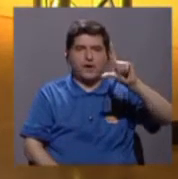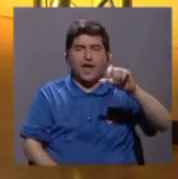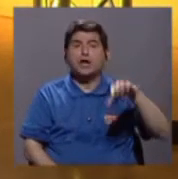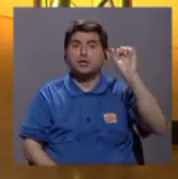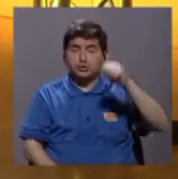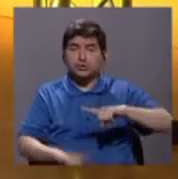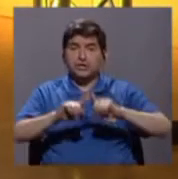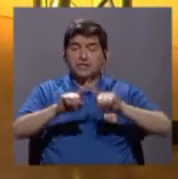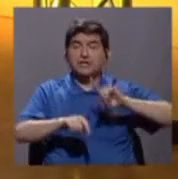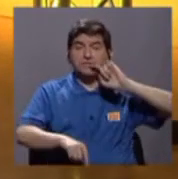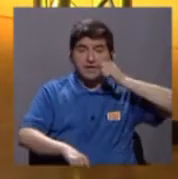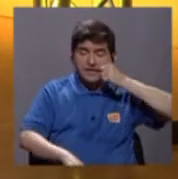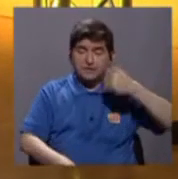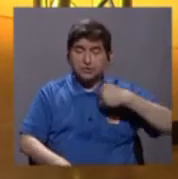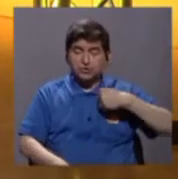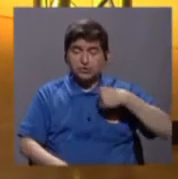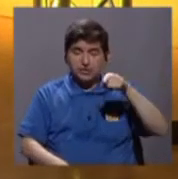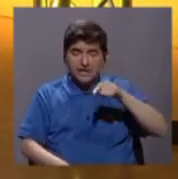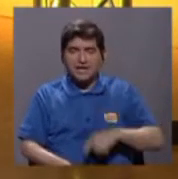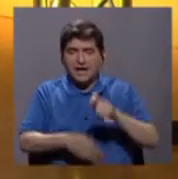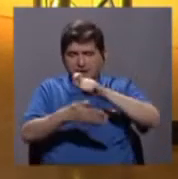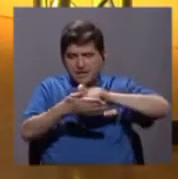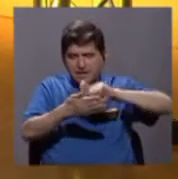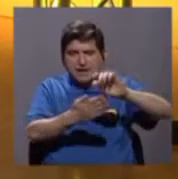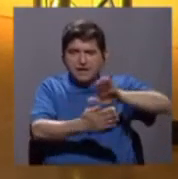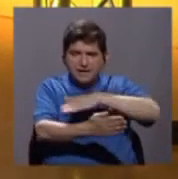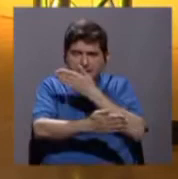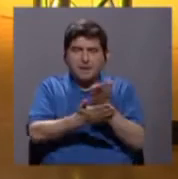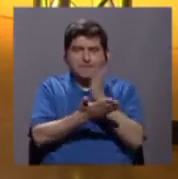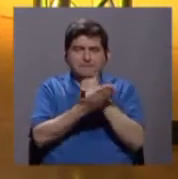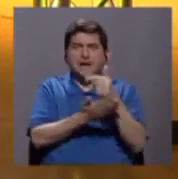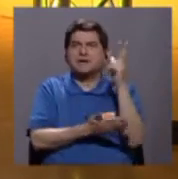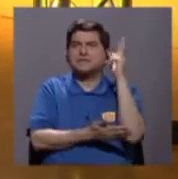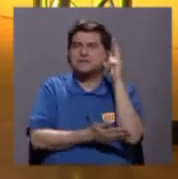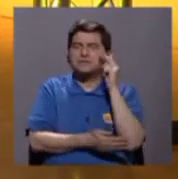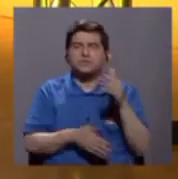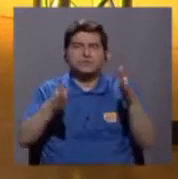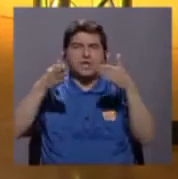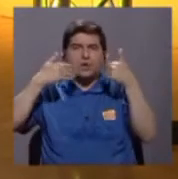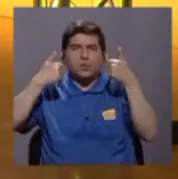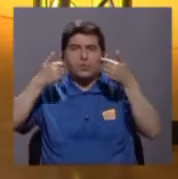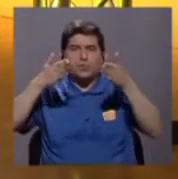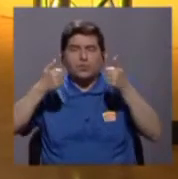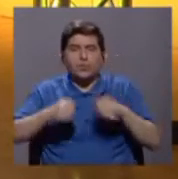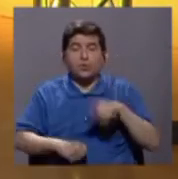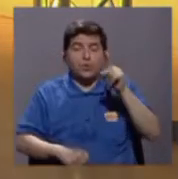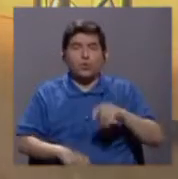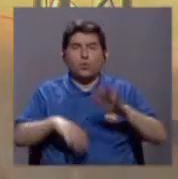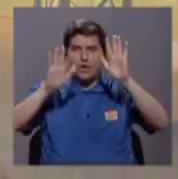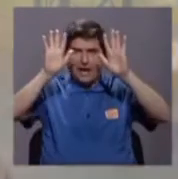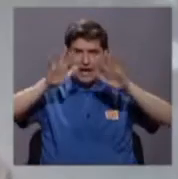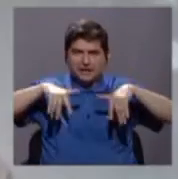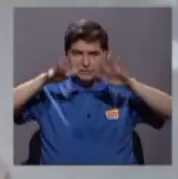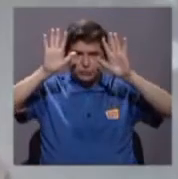varios secretos que tiene la partitura, porque hay una parte donde se oye el viento, también hay una tormenta